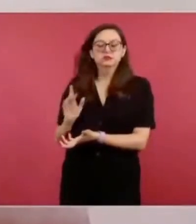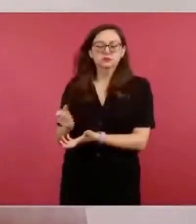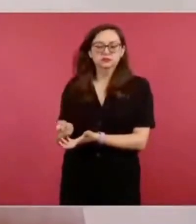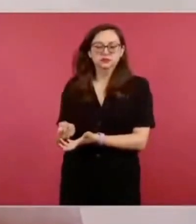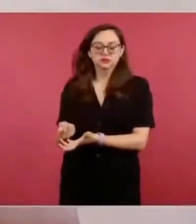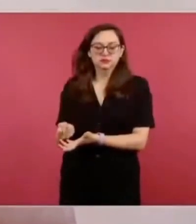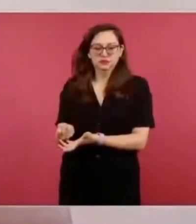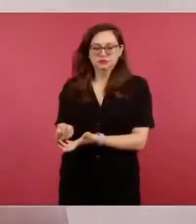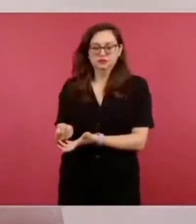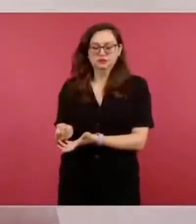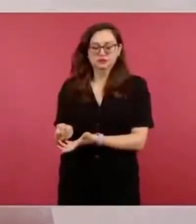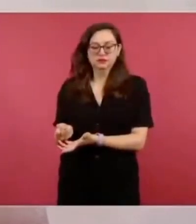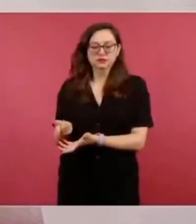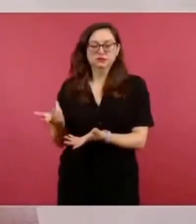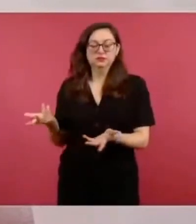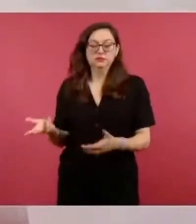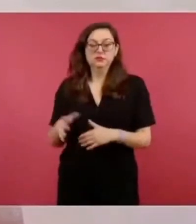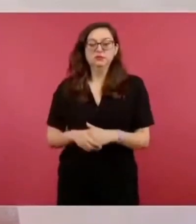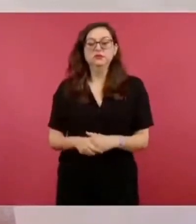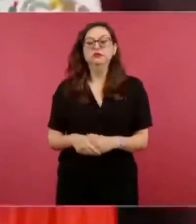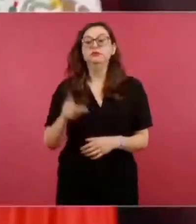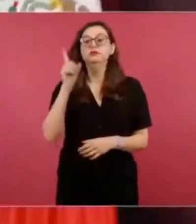La señora Casá